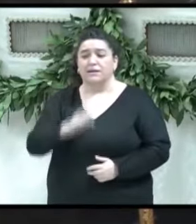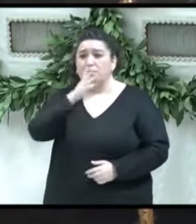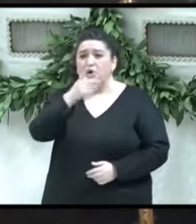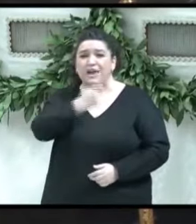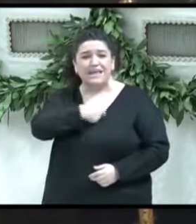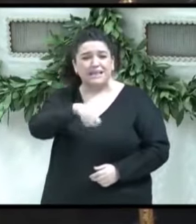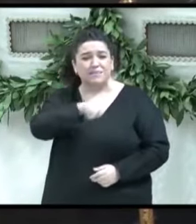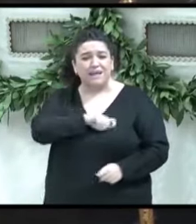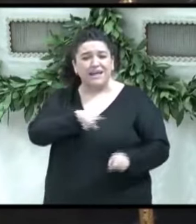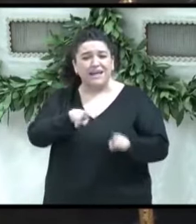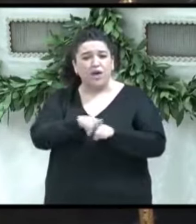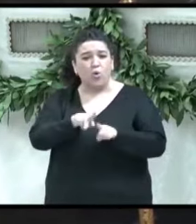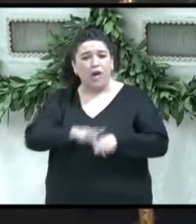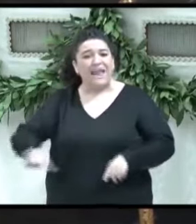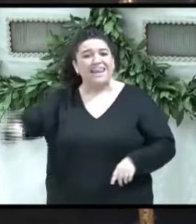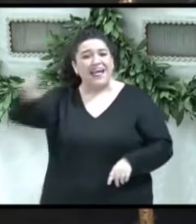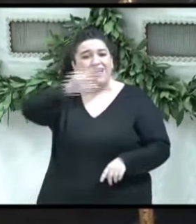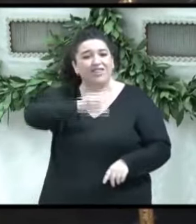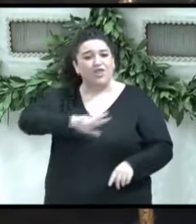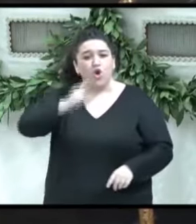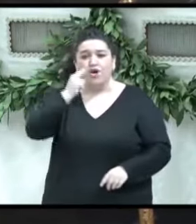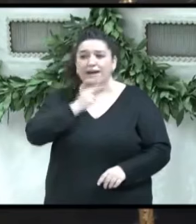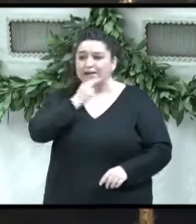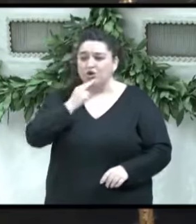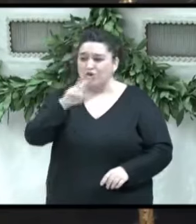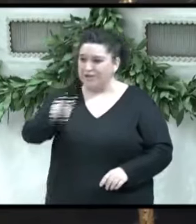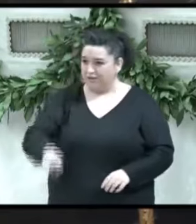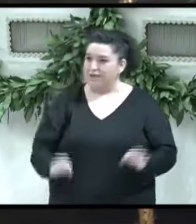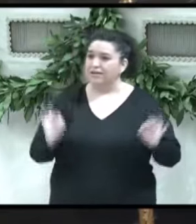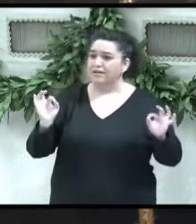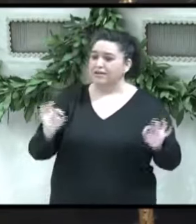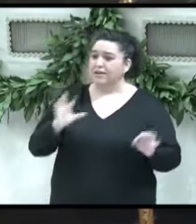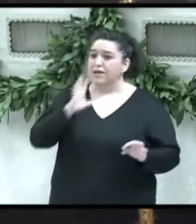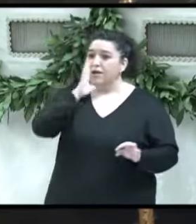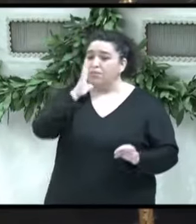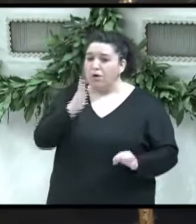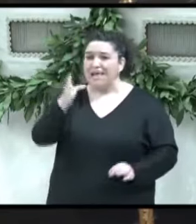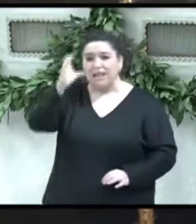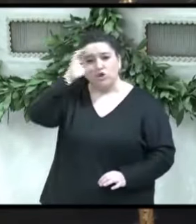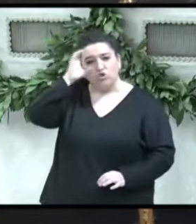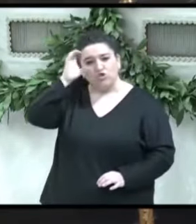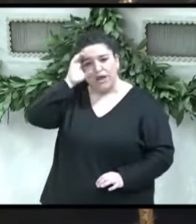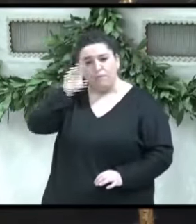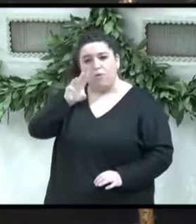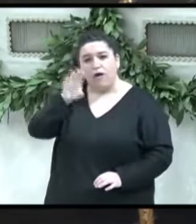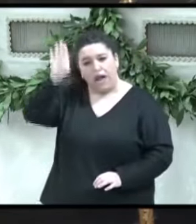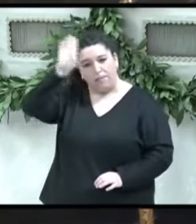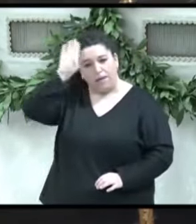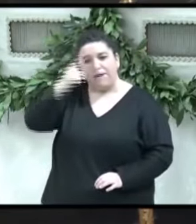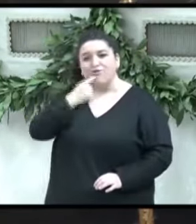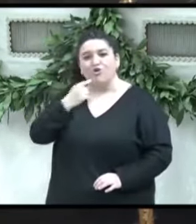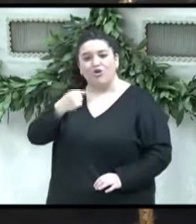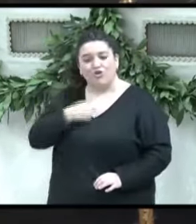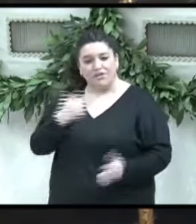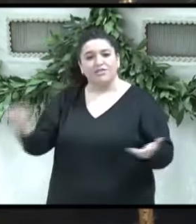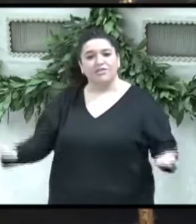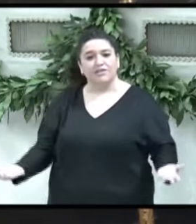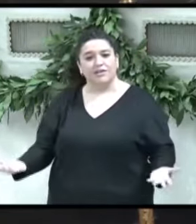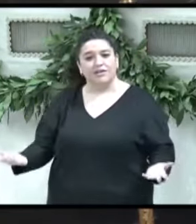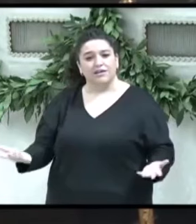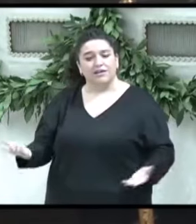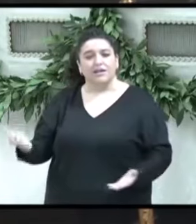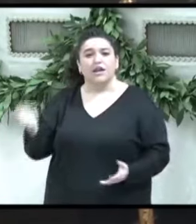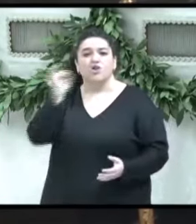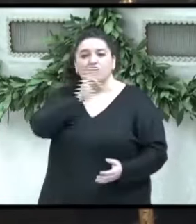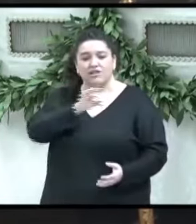una nación católica pues hagamos caso a lo que el papa nos dice Y a lo que los signos de los tiempos